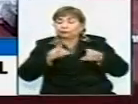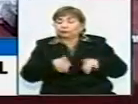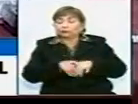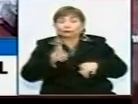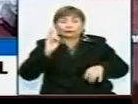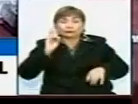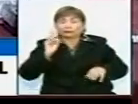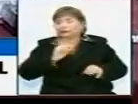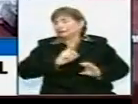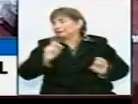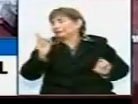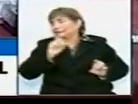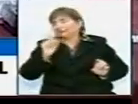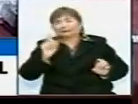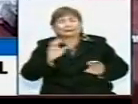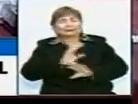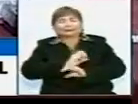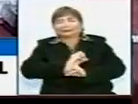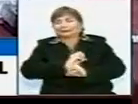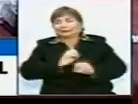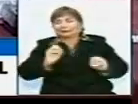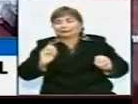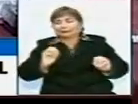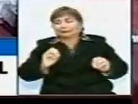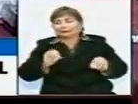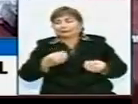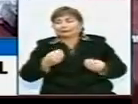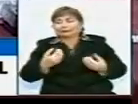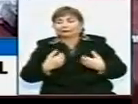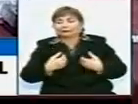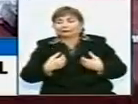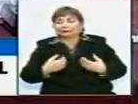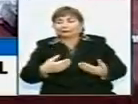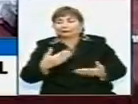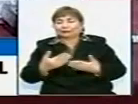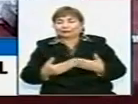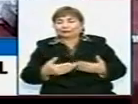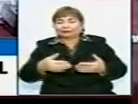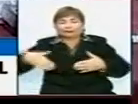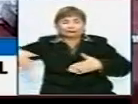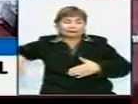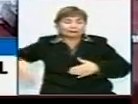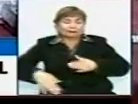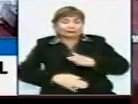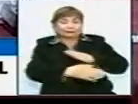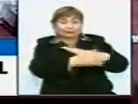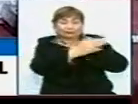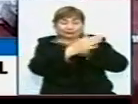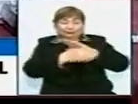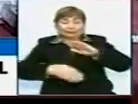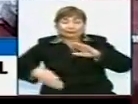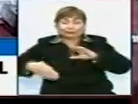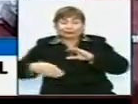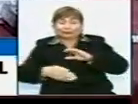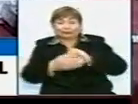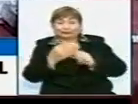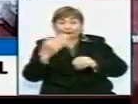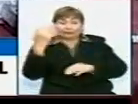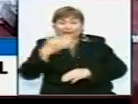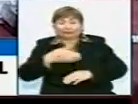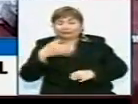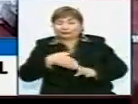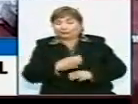ya no hay necesidad tal ya haciendo un poco de broma podemos hacer nuestra venecia la vía expresa del paseo la república y en la vida